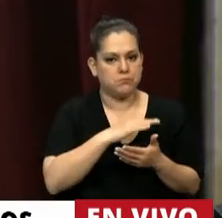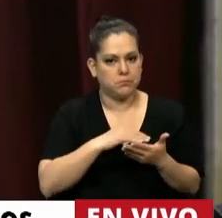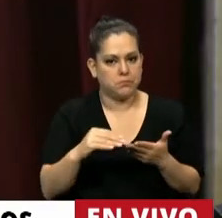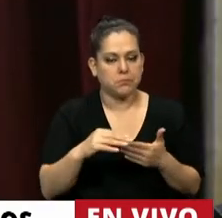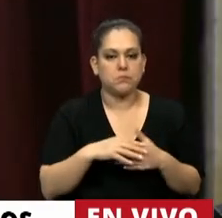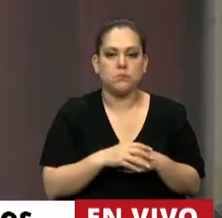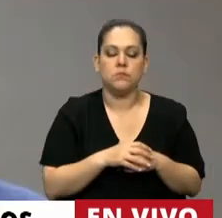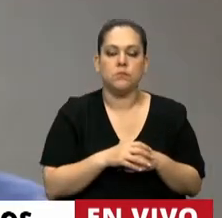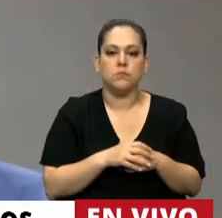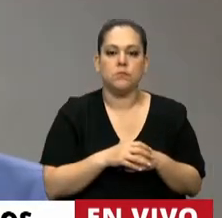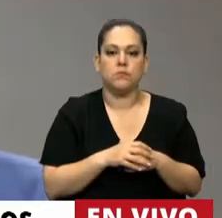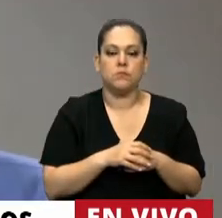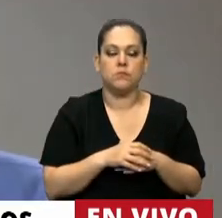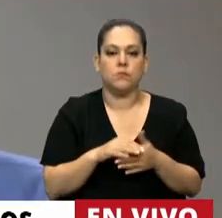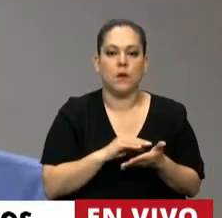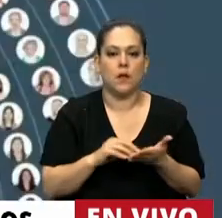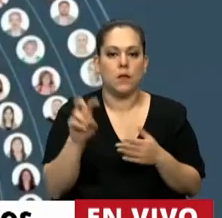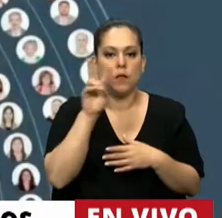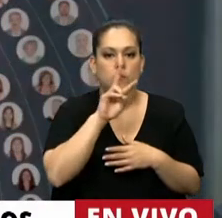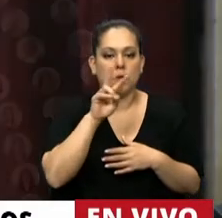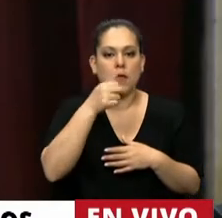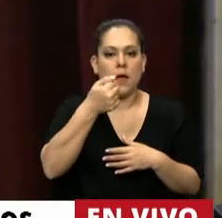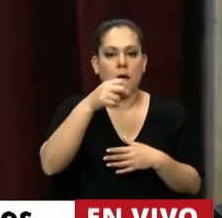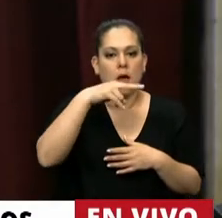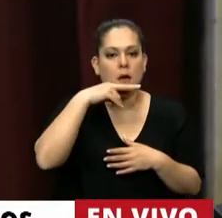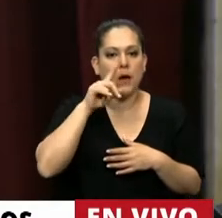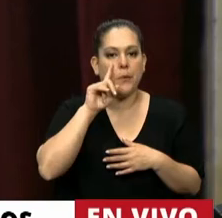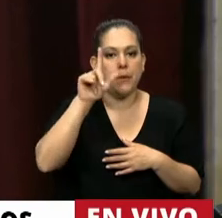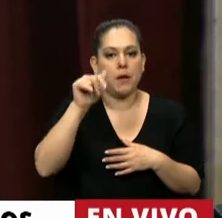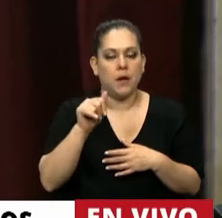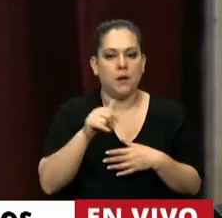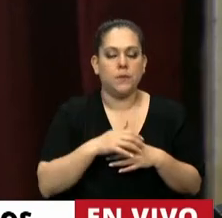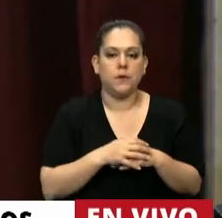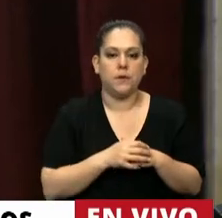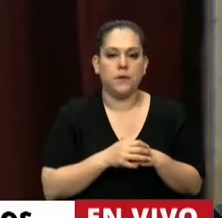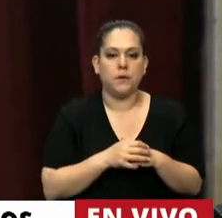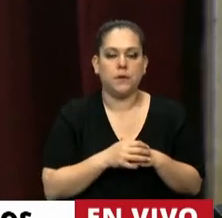diputado. Diputada Beatriz Ávila.